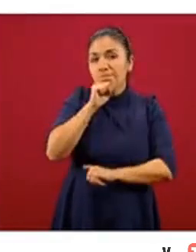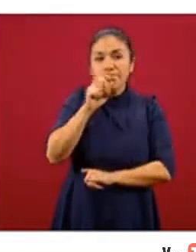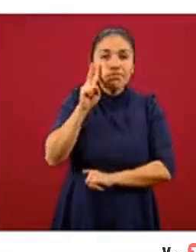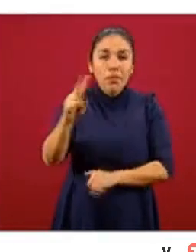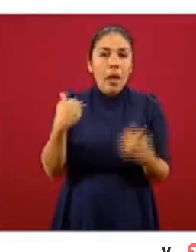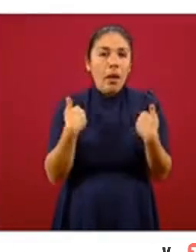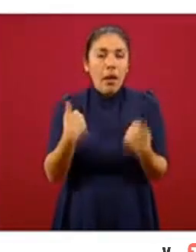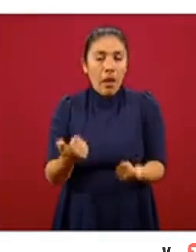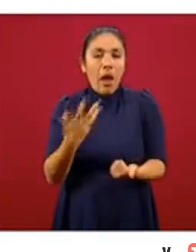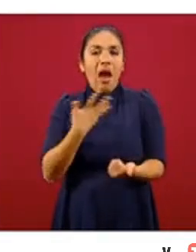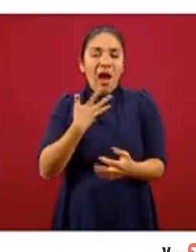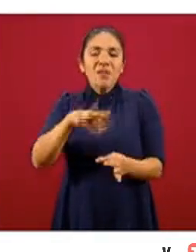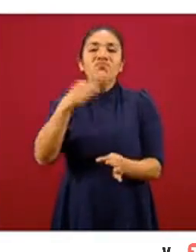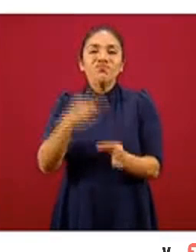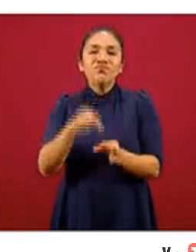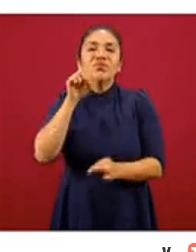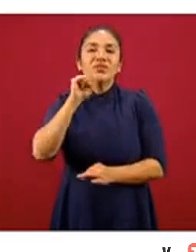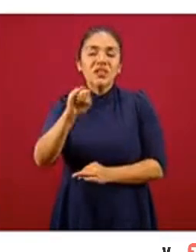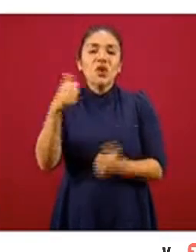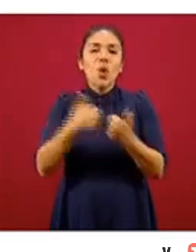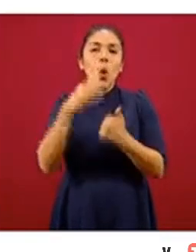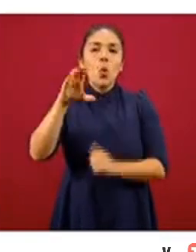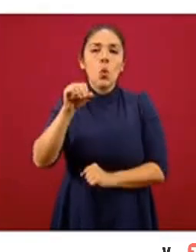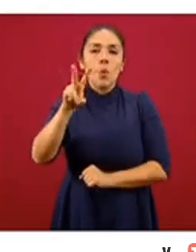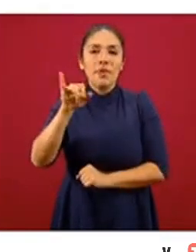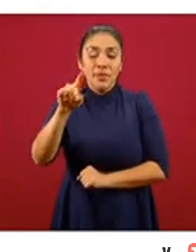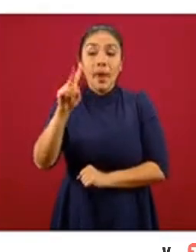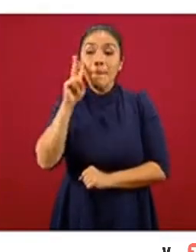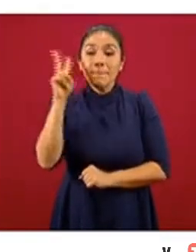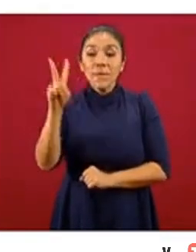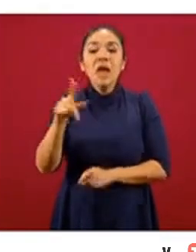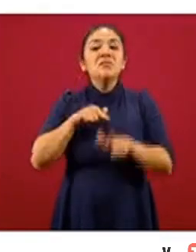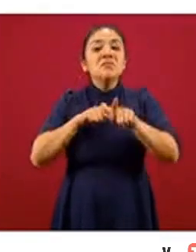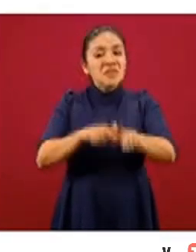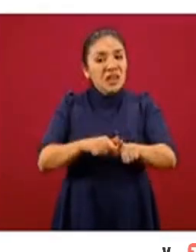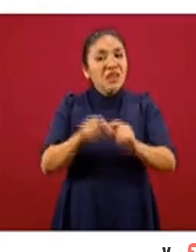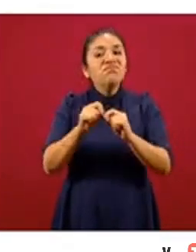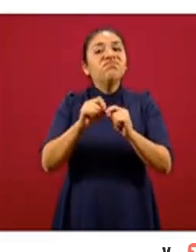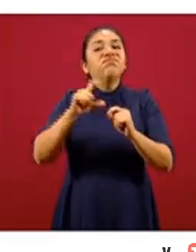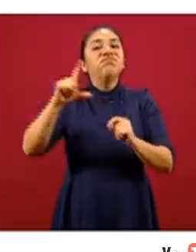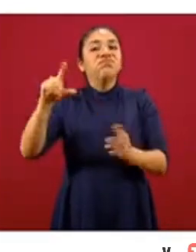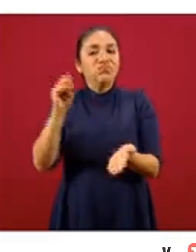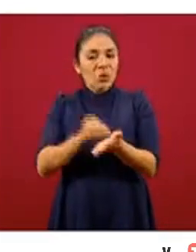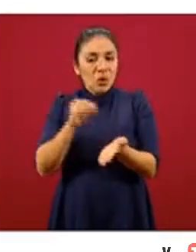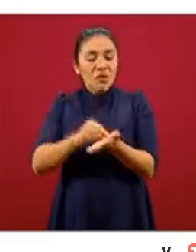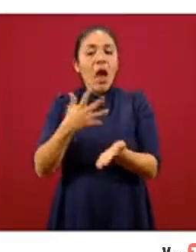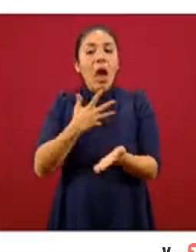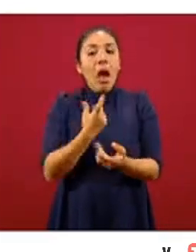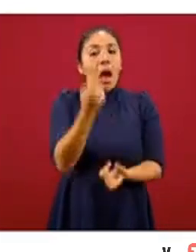se ha confirmado y notificado. Vean ustedes que la tendencia sigue siendo creciente. Hay entidades